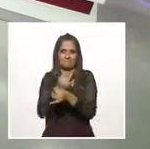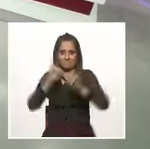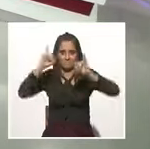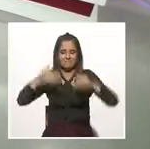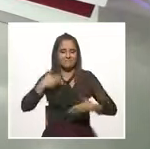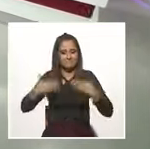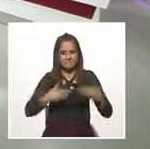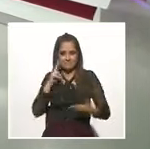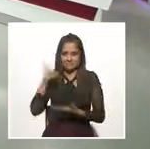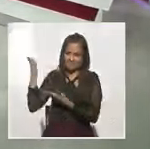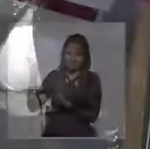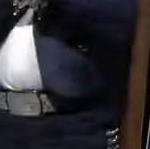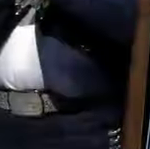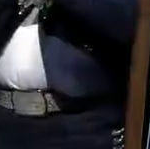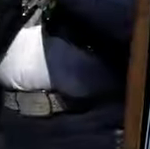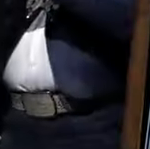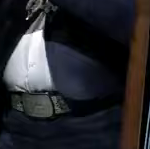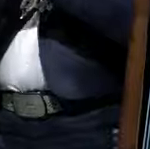disfrútenlo.